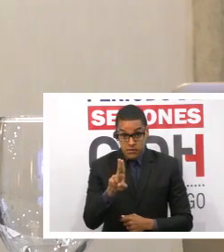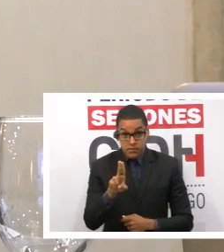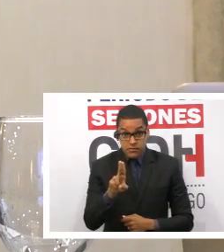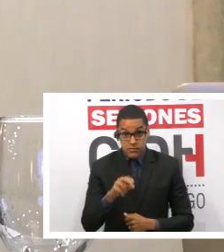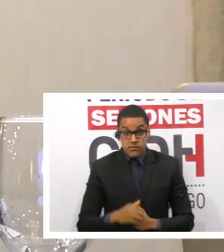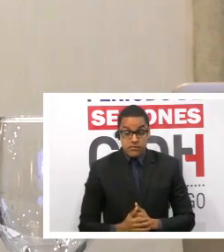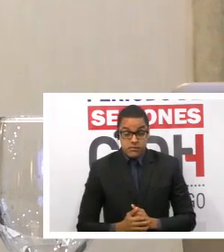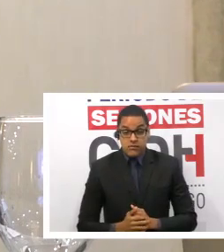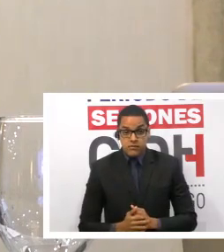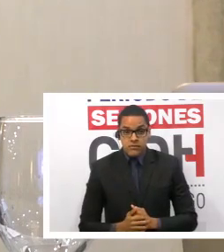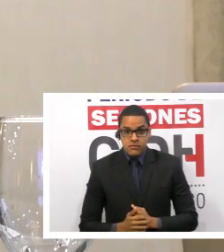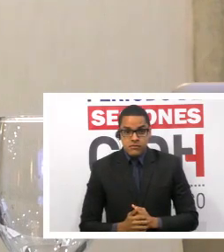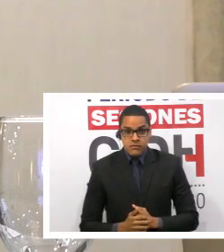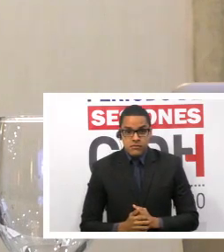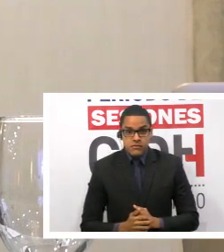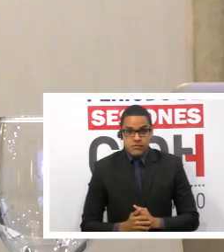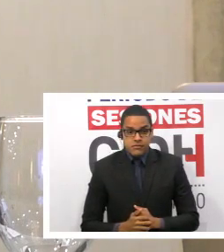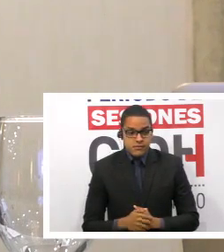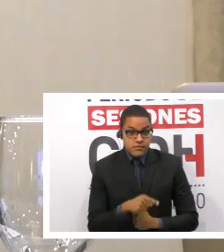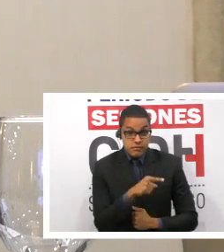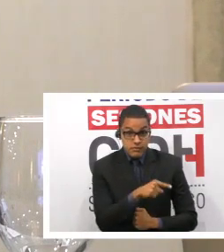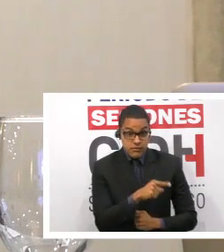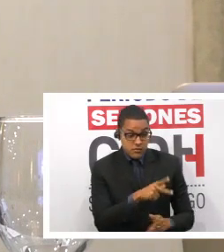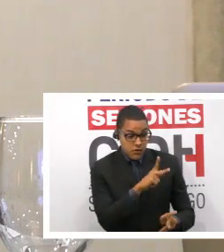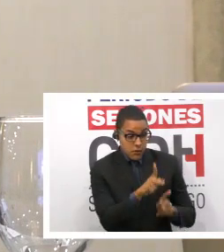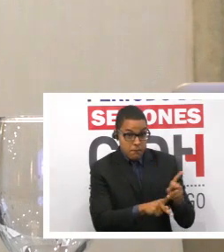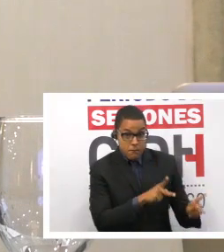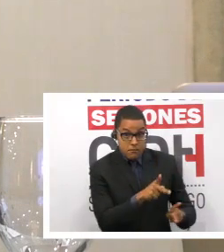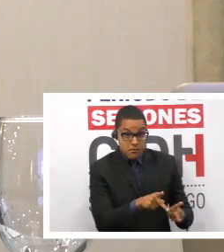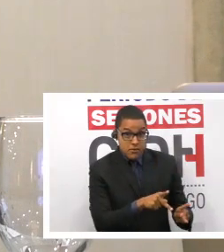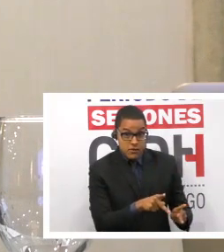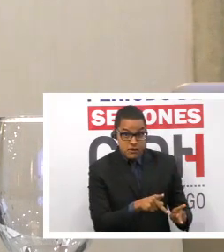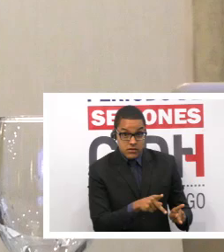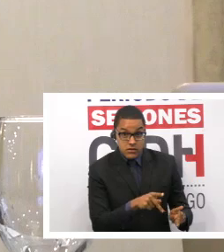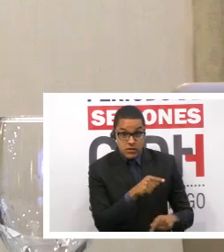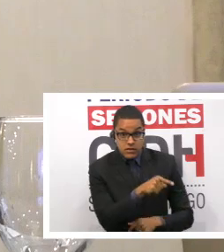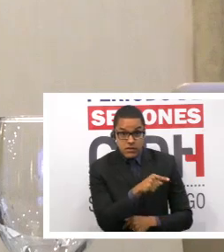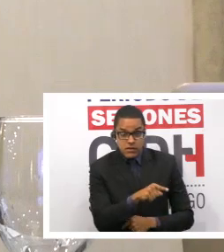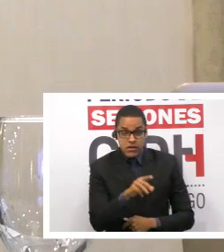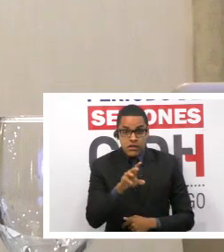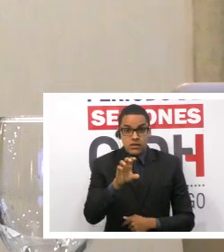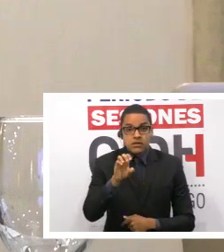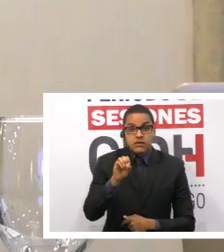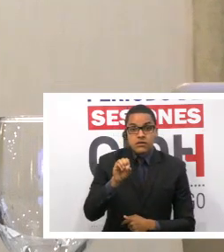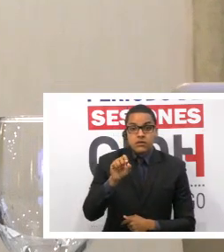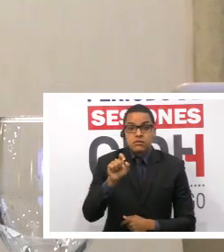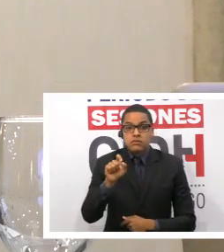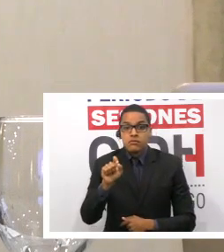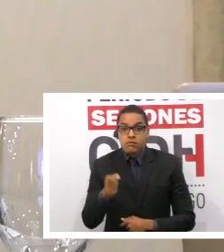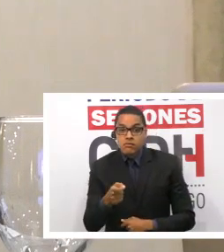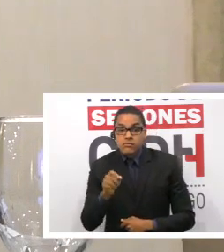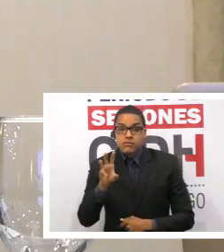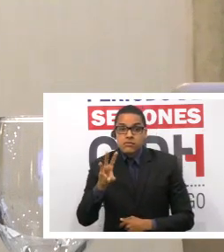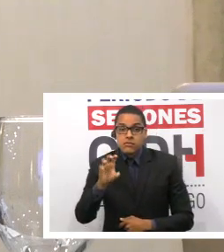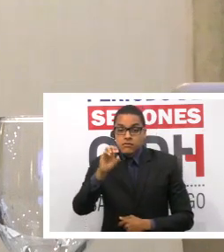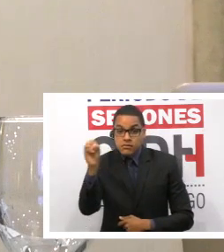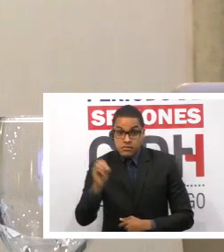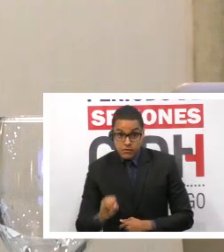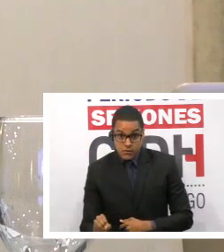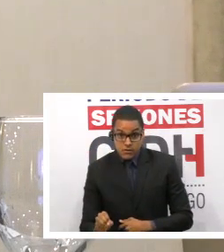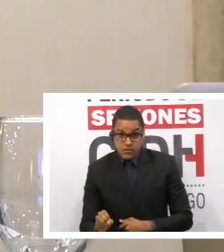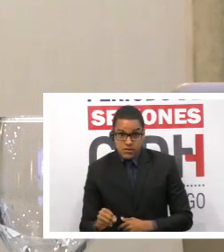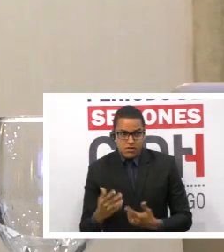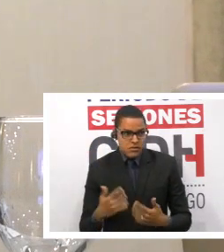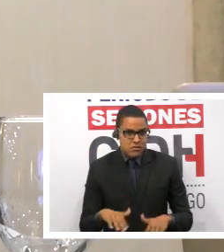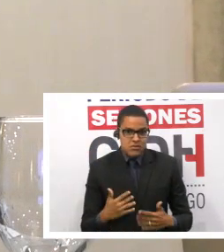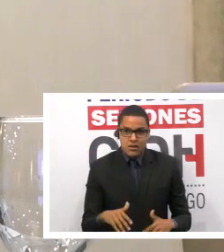fue apenas 0 6 por ciento del presupuesto en educación y el 0,1 por ciento uno de cada 1.000